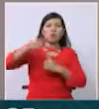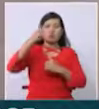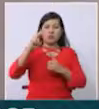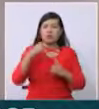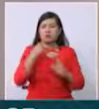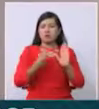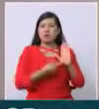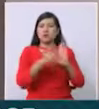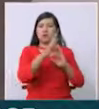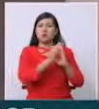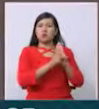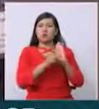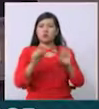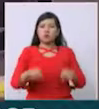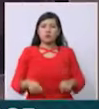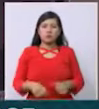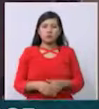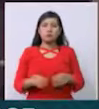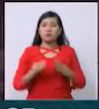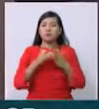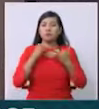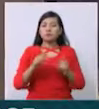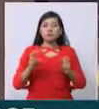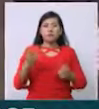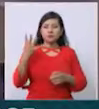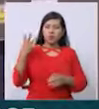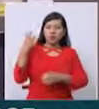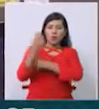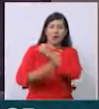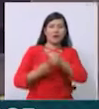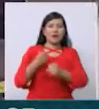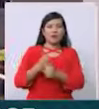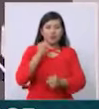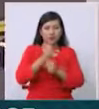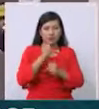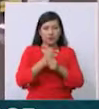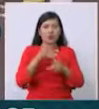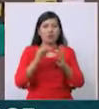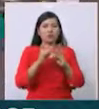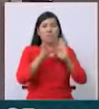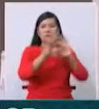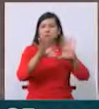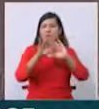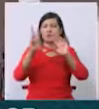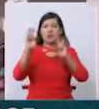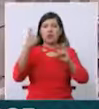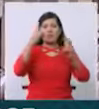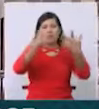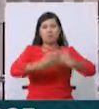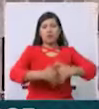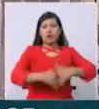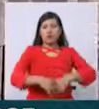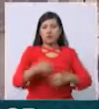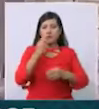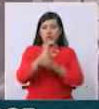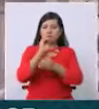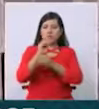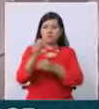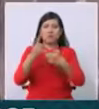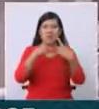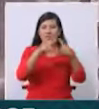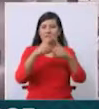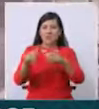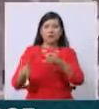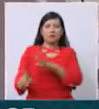Estado. Además, en estos 4 años de gestión se plasmaron las plantas industrializadoras de alimentos para garantizar la seguridad alimentaria